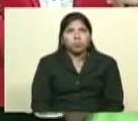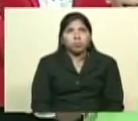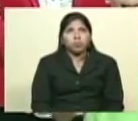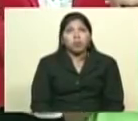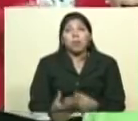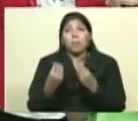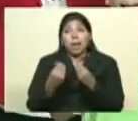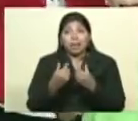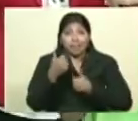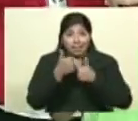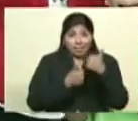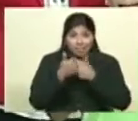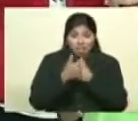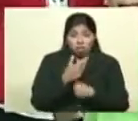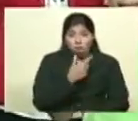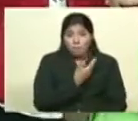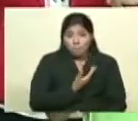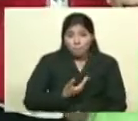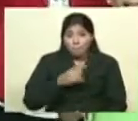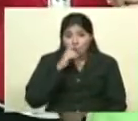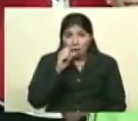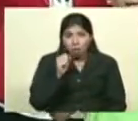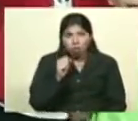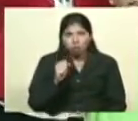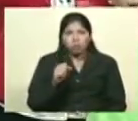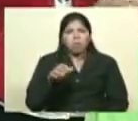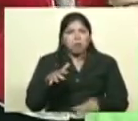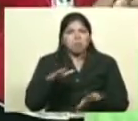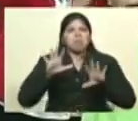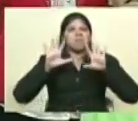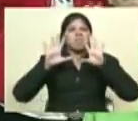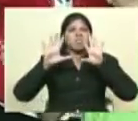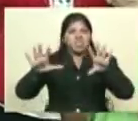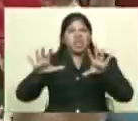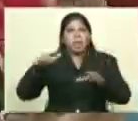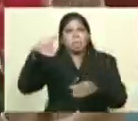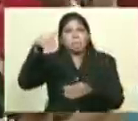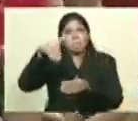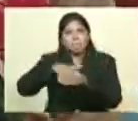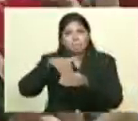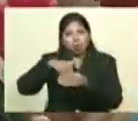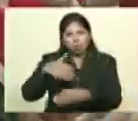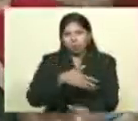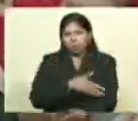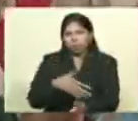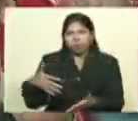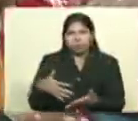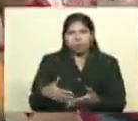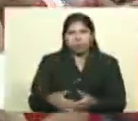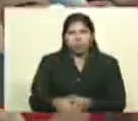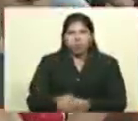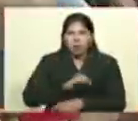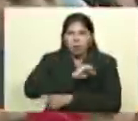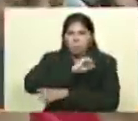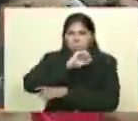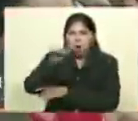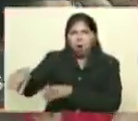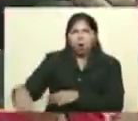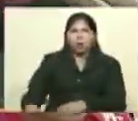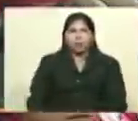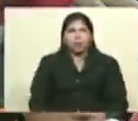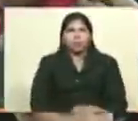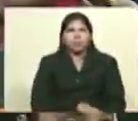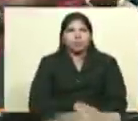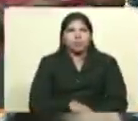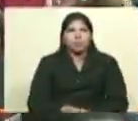candidato Nicolás Maduro tenga por lo menos 10 millones de votos por el buche, por el pecho.